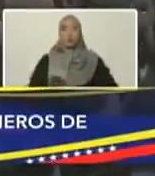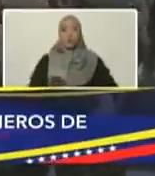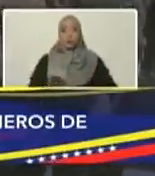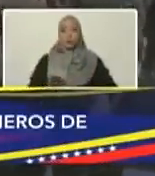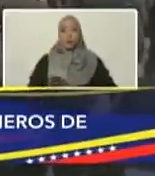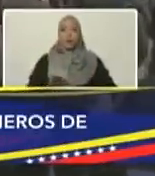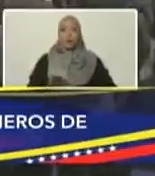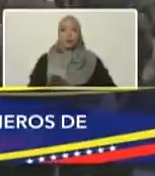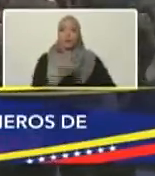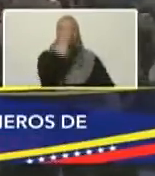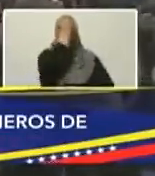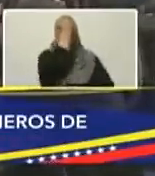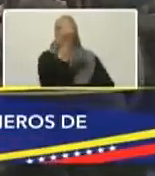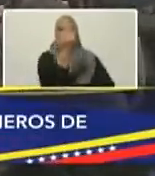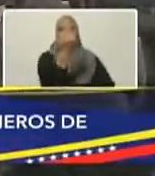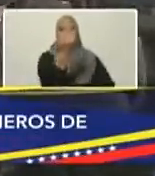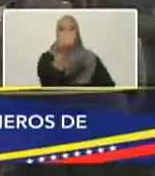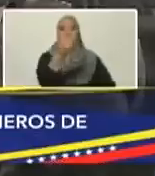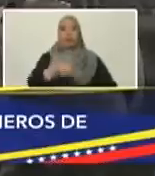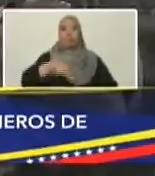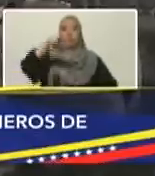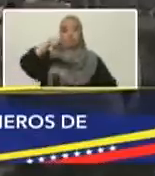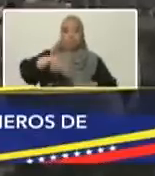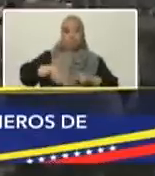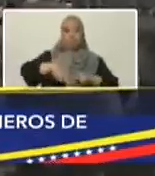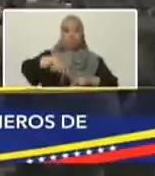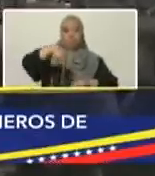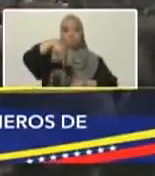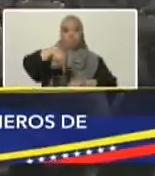¡De frente! ¡Mar!